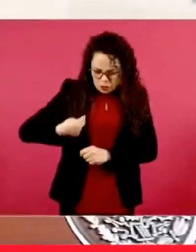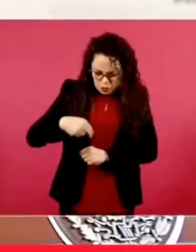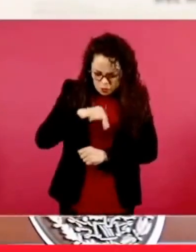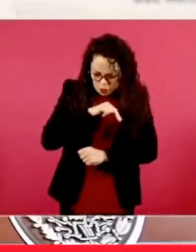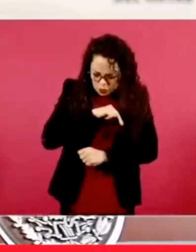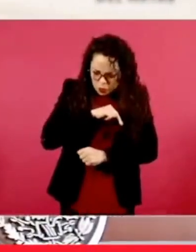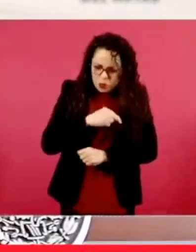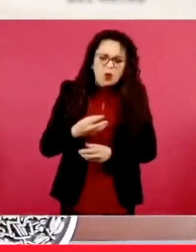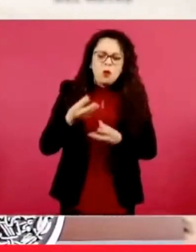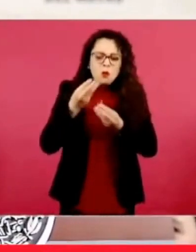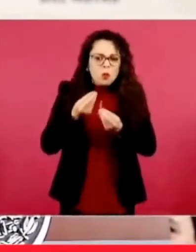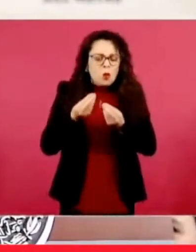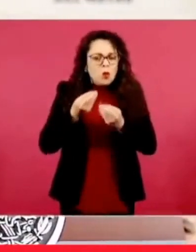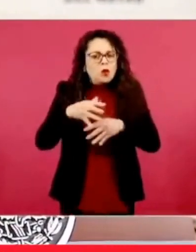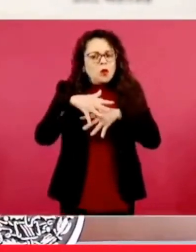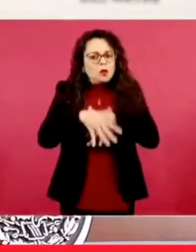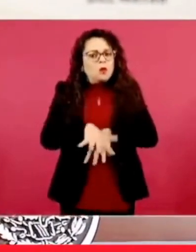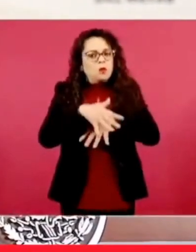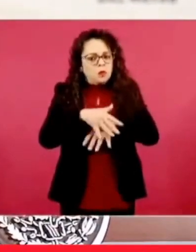tenemos récord